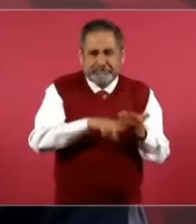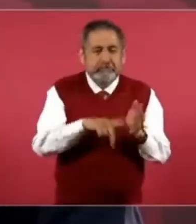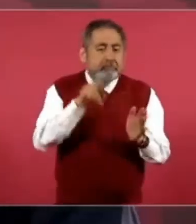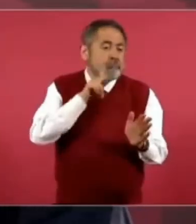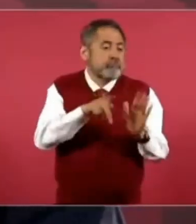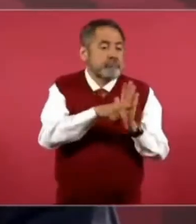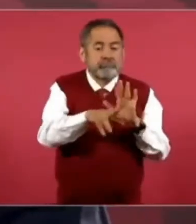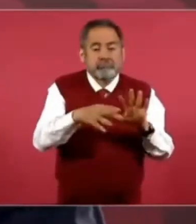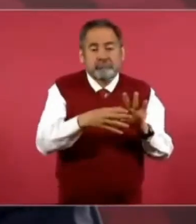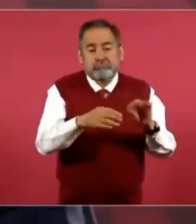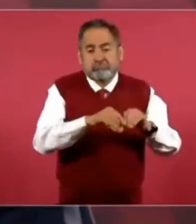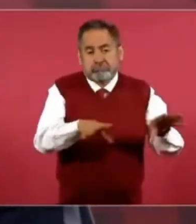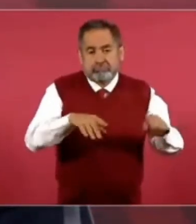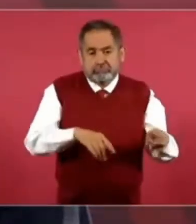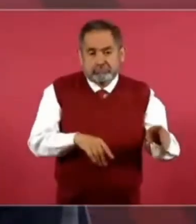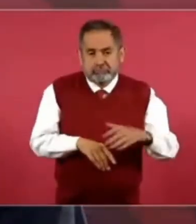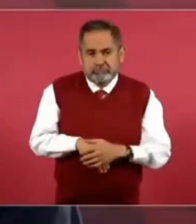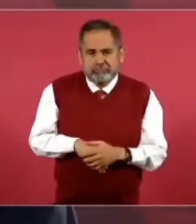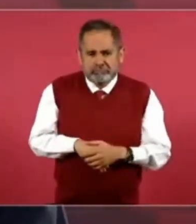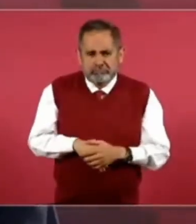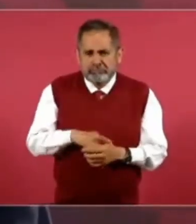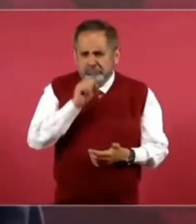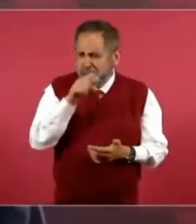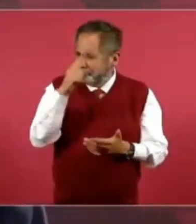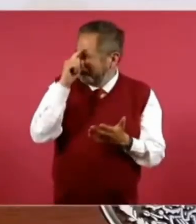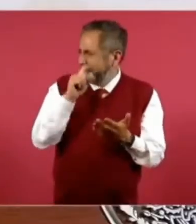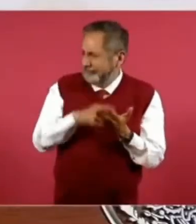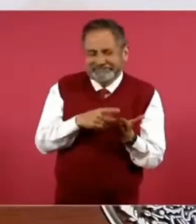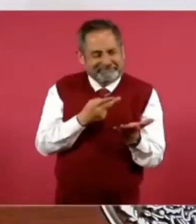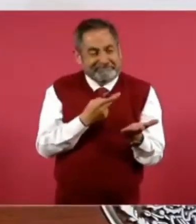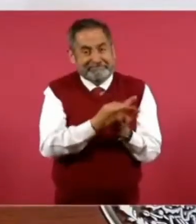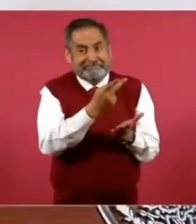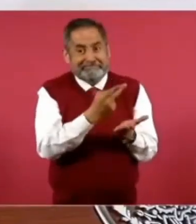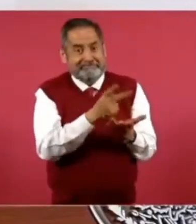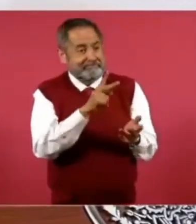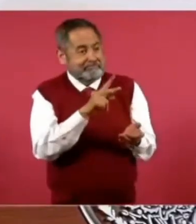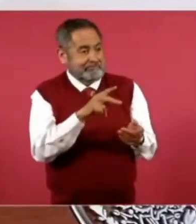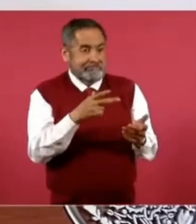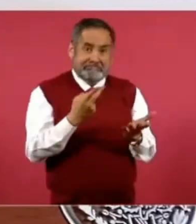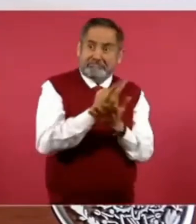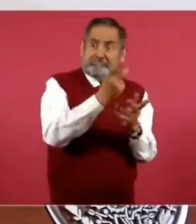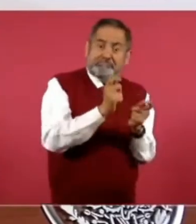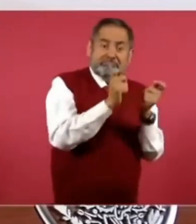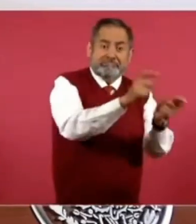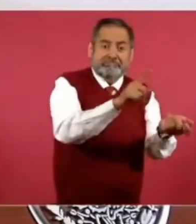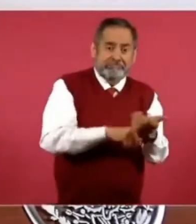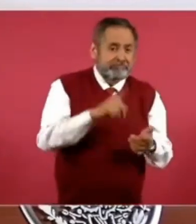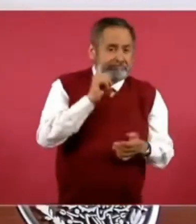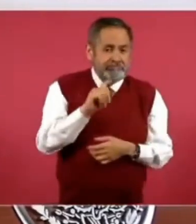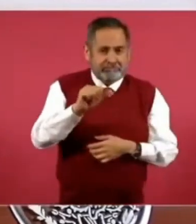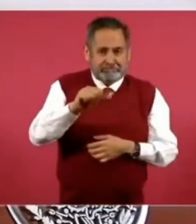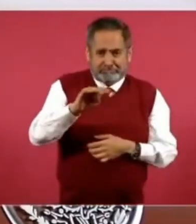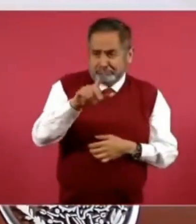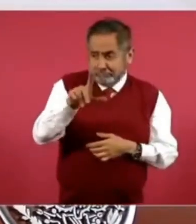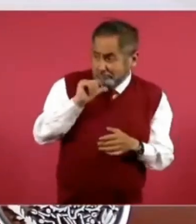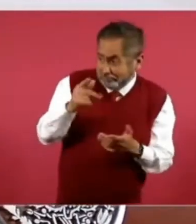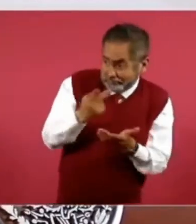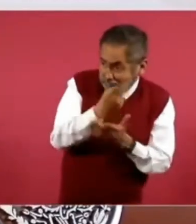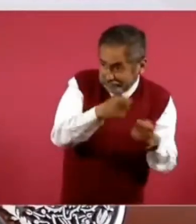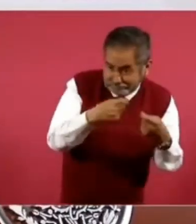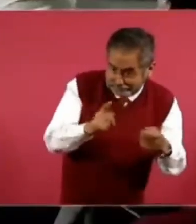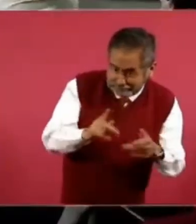periodista, también creo que le dieron el Pulitzer, ¿no? A Anabel Hernández no le dieron el Pulitzer. Ah,